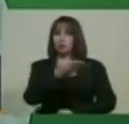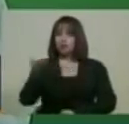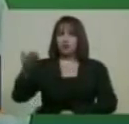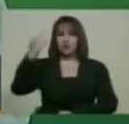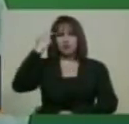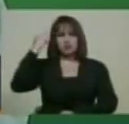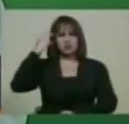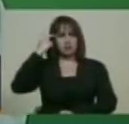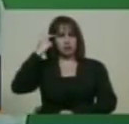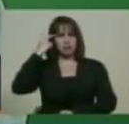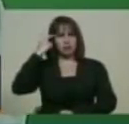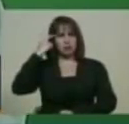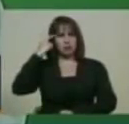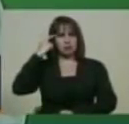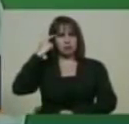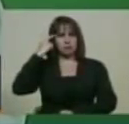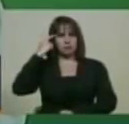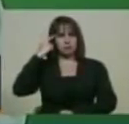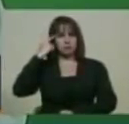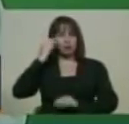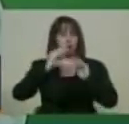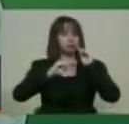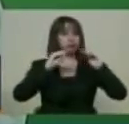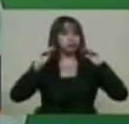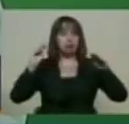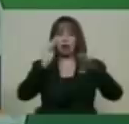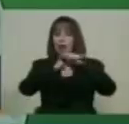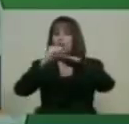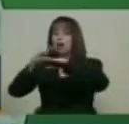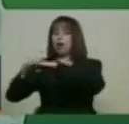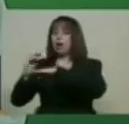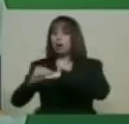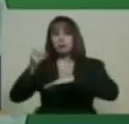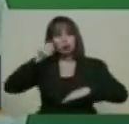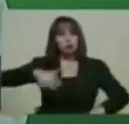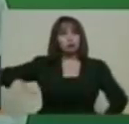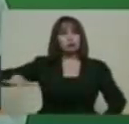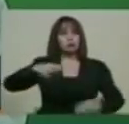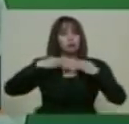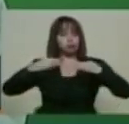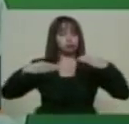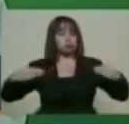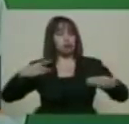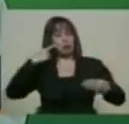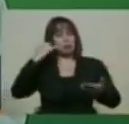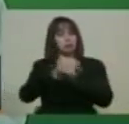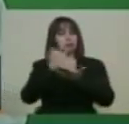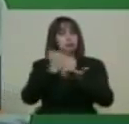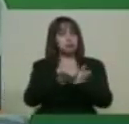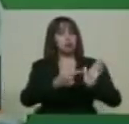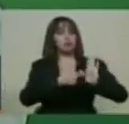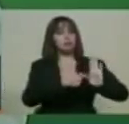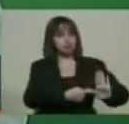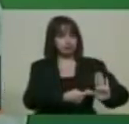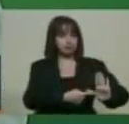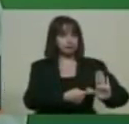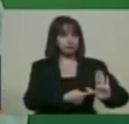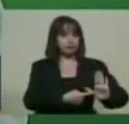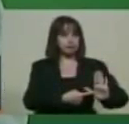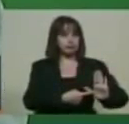que hago estas alertas y estos anuncios públicos es porque tengo las pruebas en la mano.